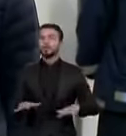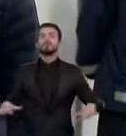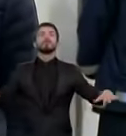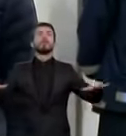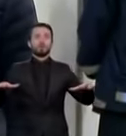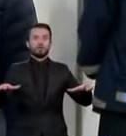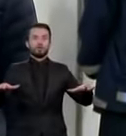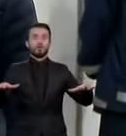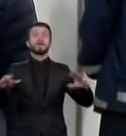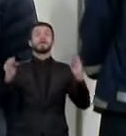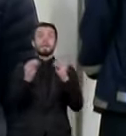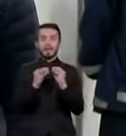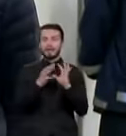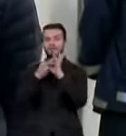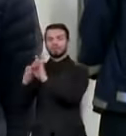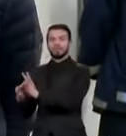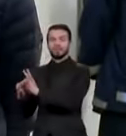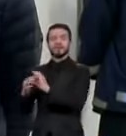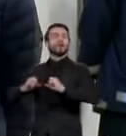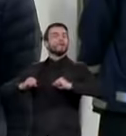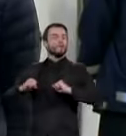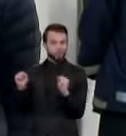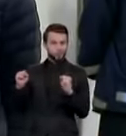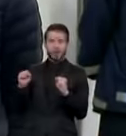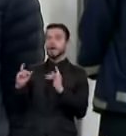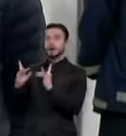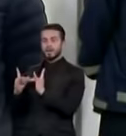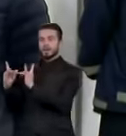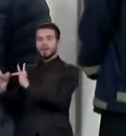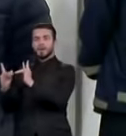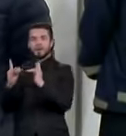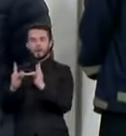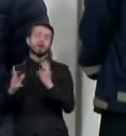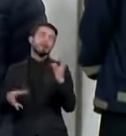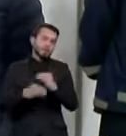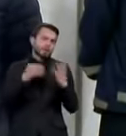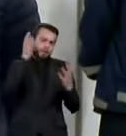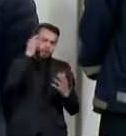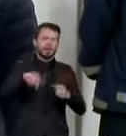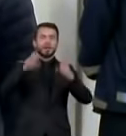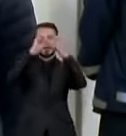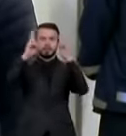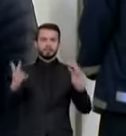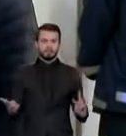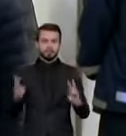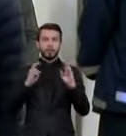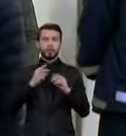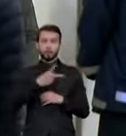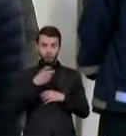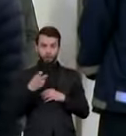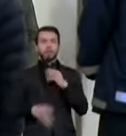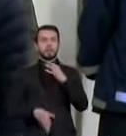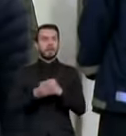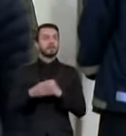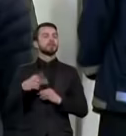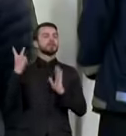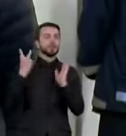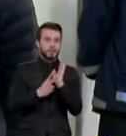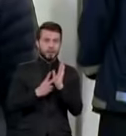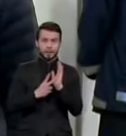en Bogotá para atención de cundinamarqueses y, por supuesto, las que aquí tenemos previstas de expansión en hospitalarios. Vamos a pasar